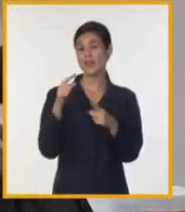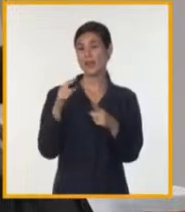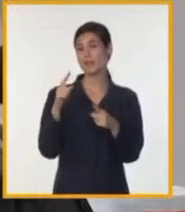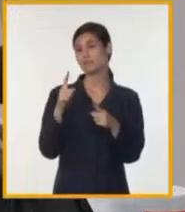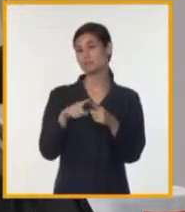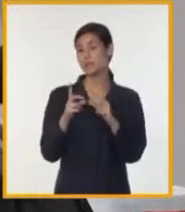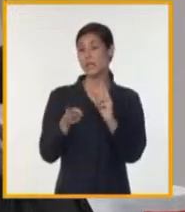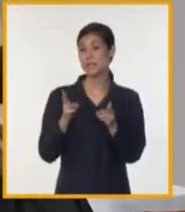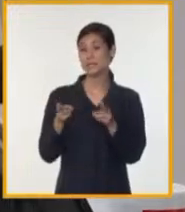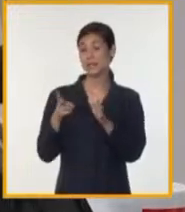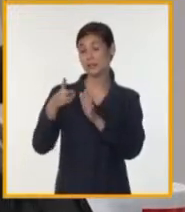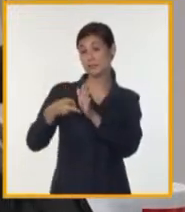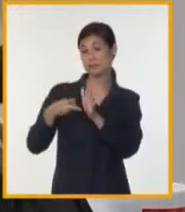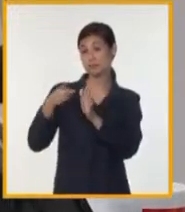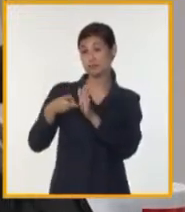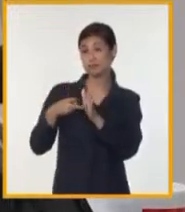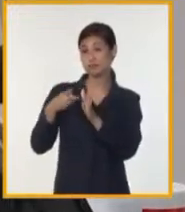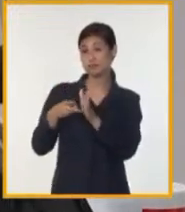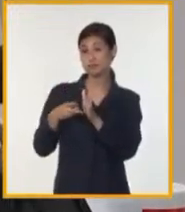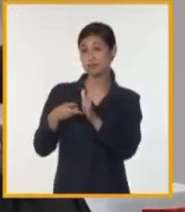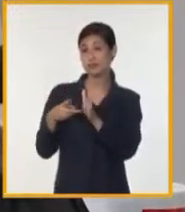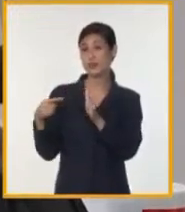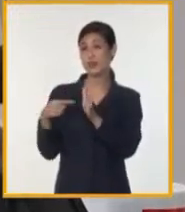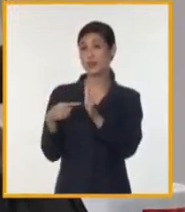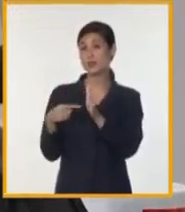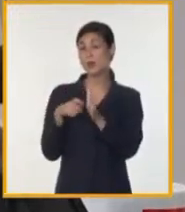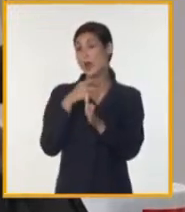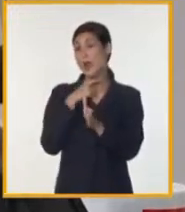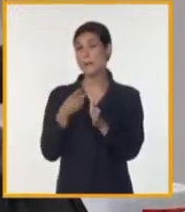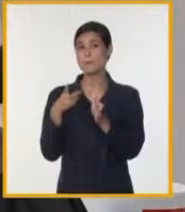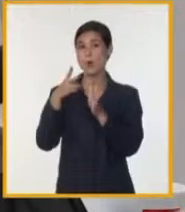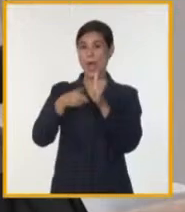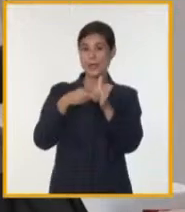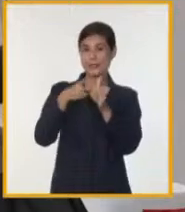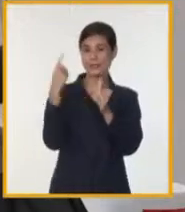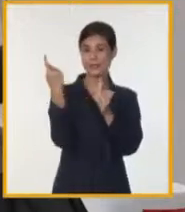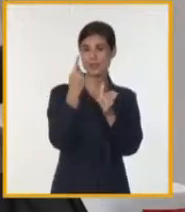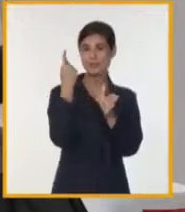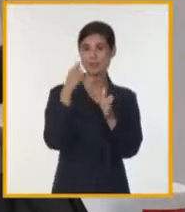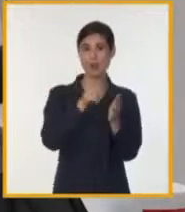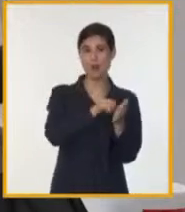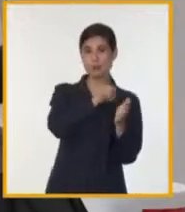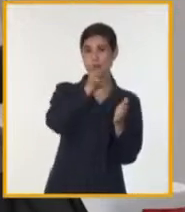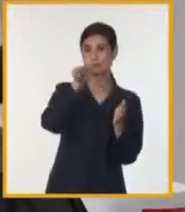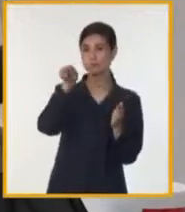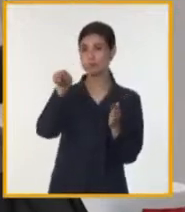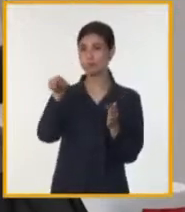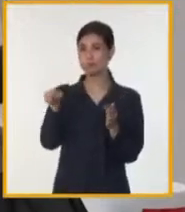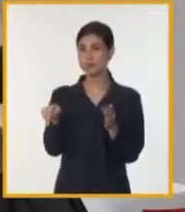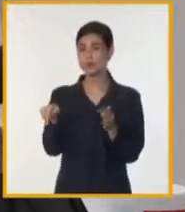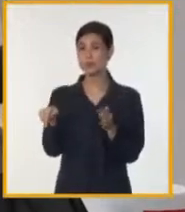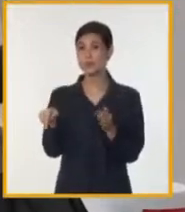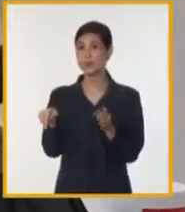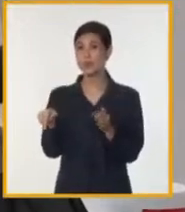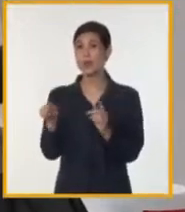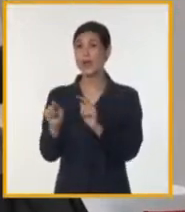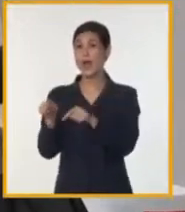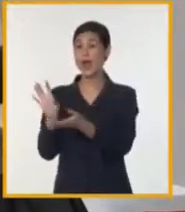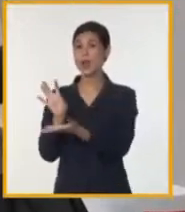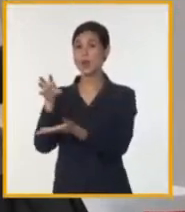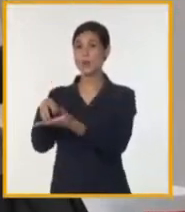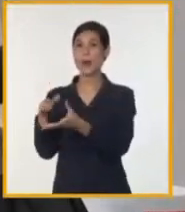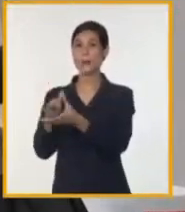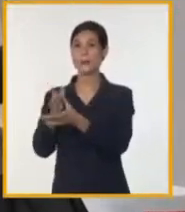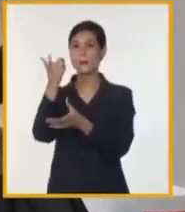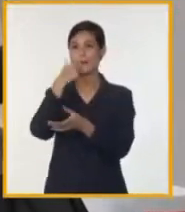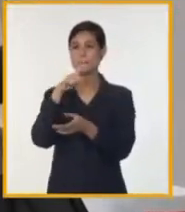serían un vínculo que existe al arribo del tren nacional a Manzanillo, que vincula Manzanillo con Pilón y Manzanillo con Niquero, y